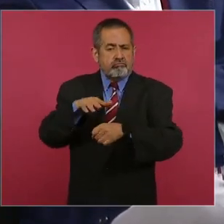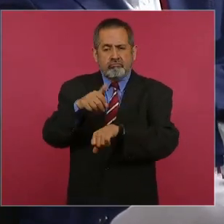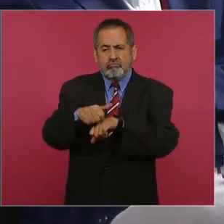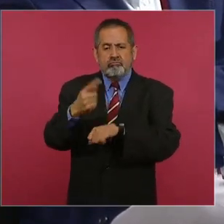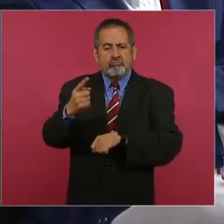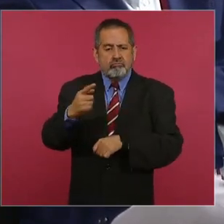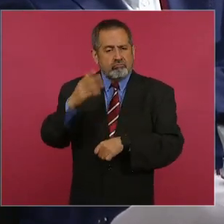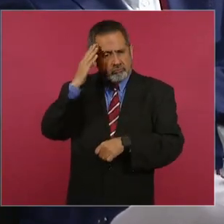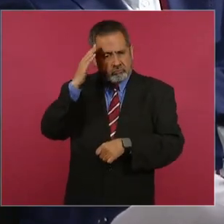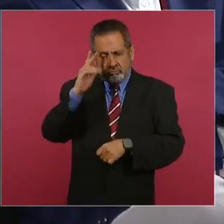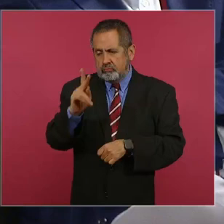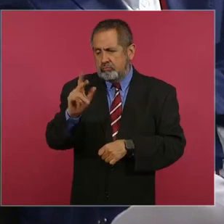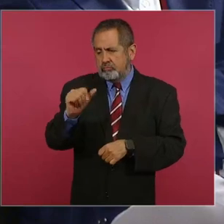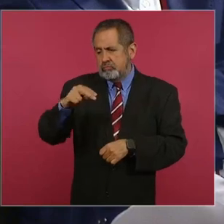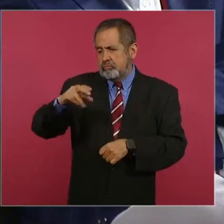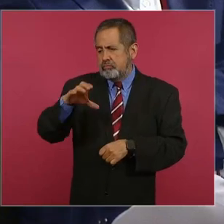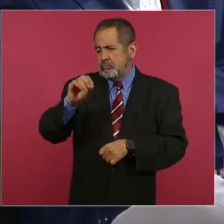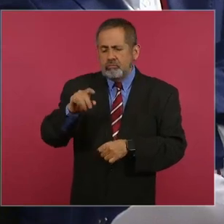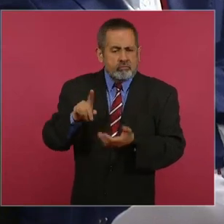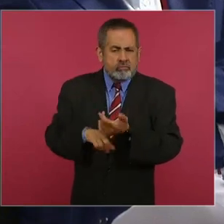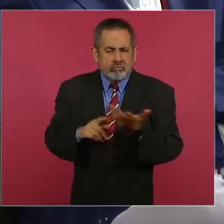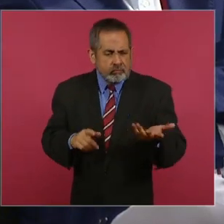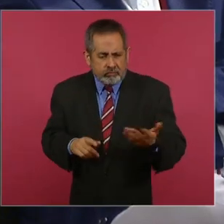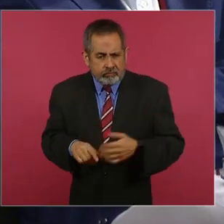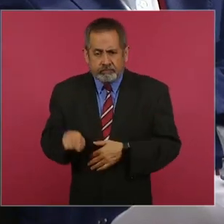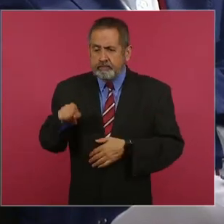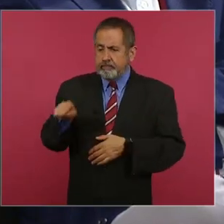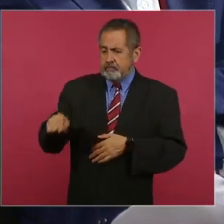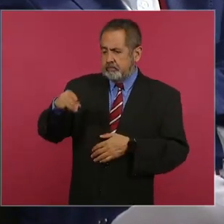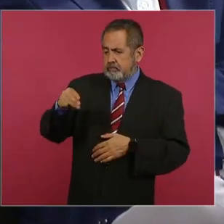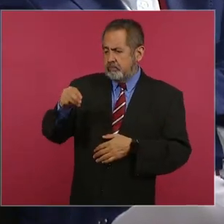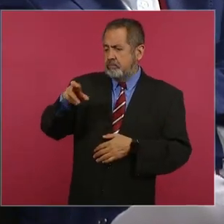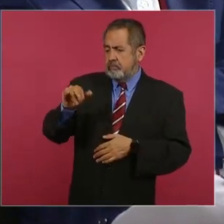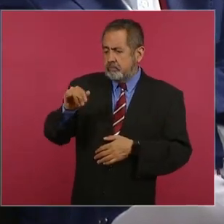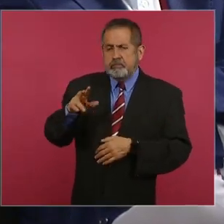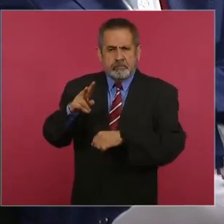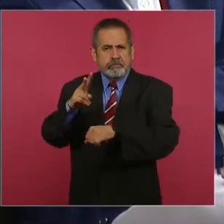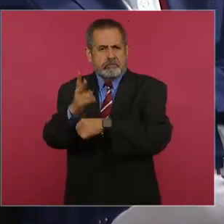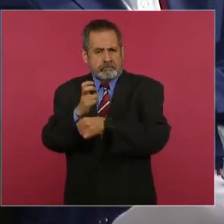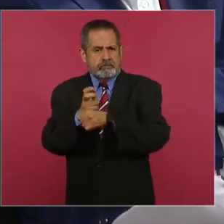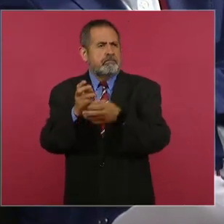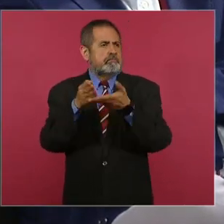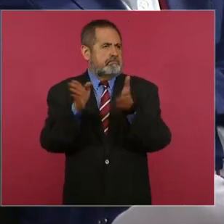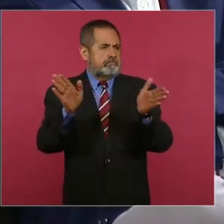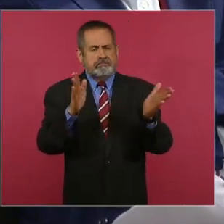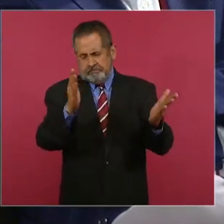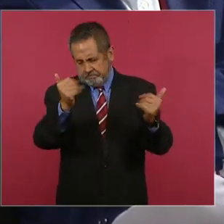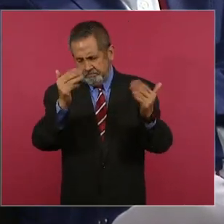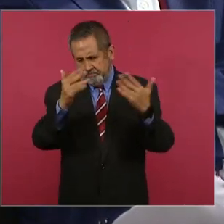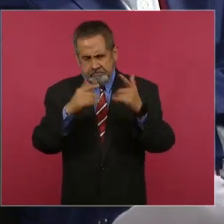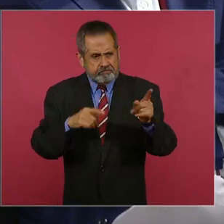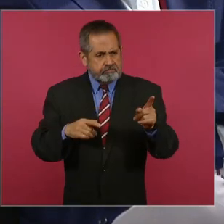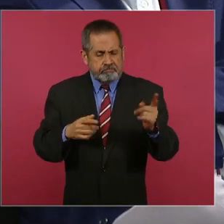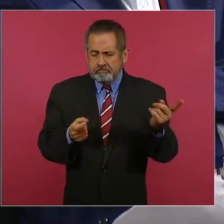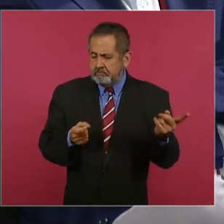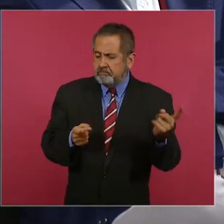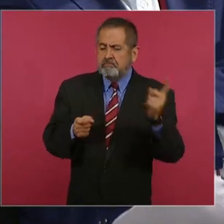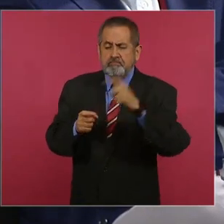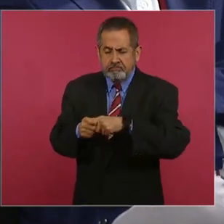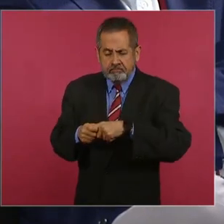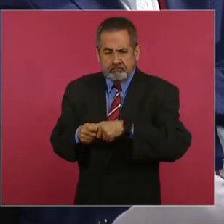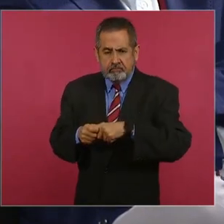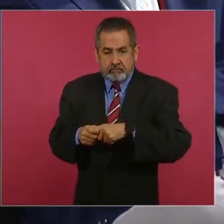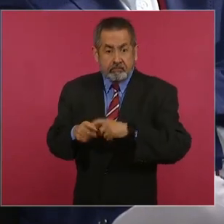cabecera en pánuco si bien sabemos que morena hace convocatorias abiertas y el que se haya registrado